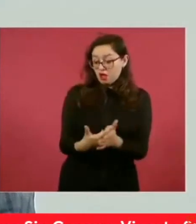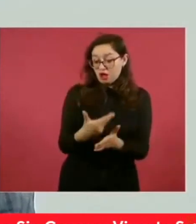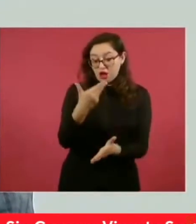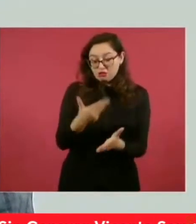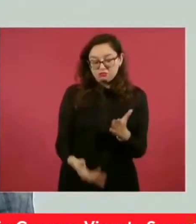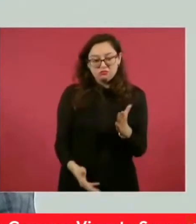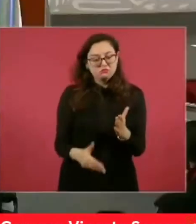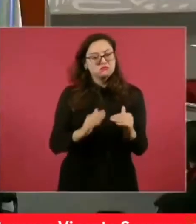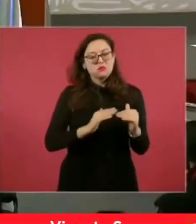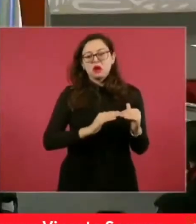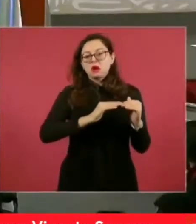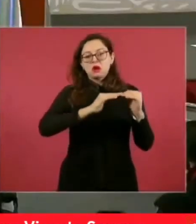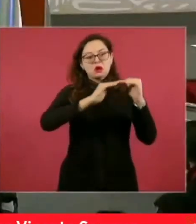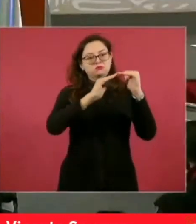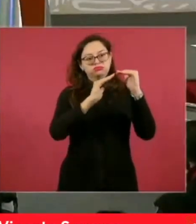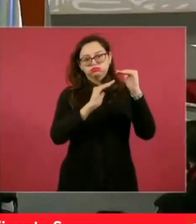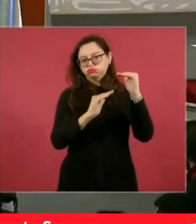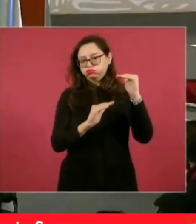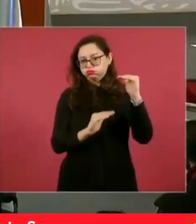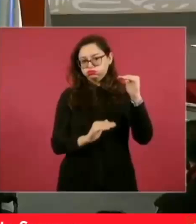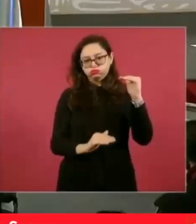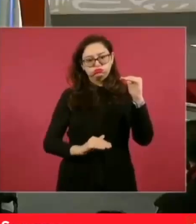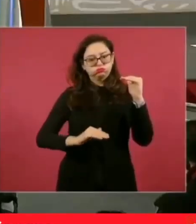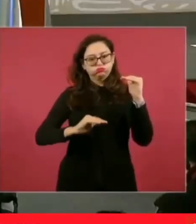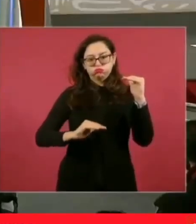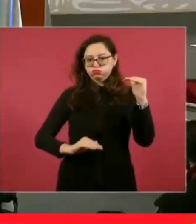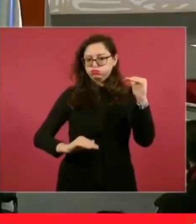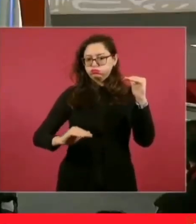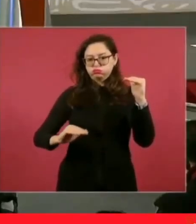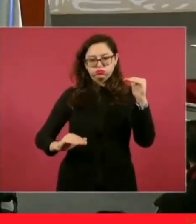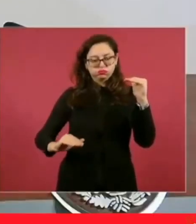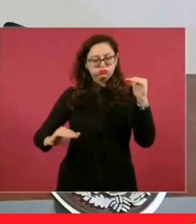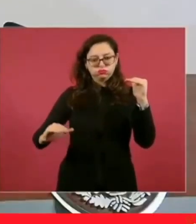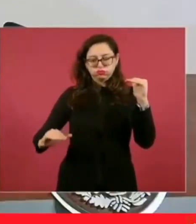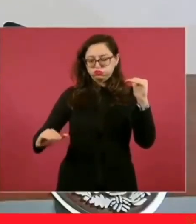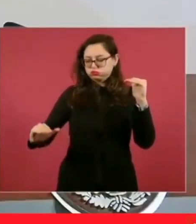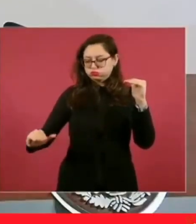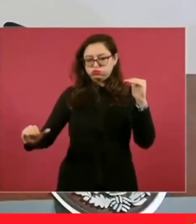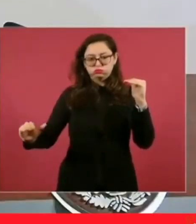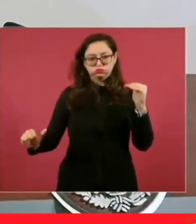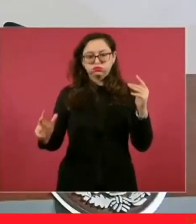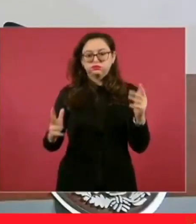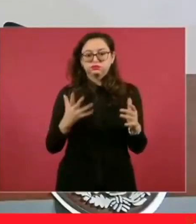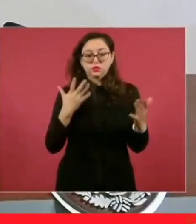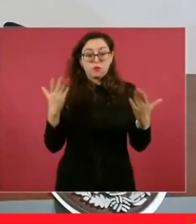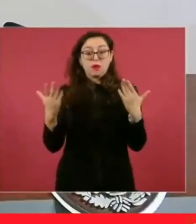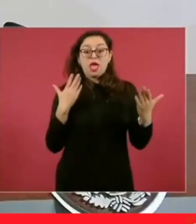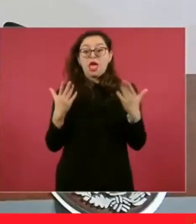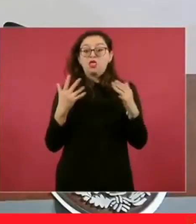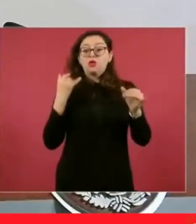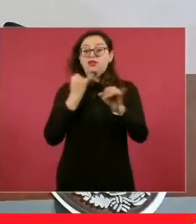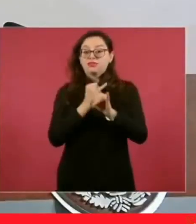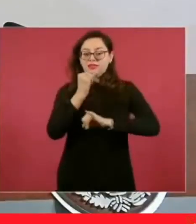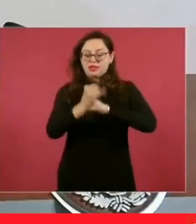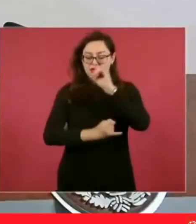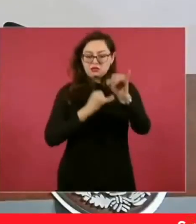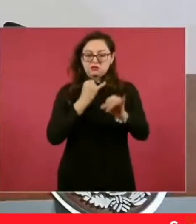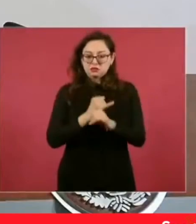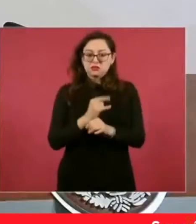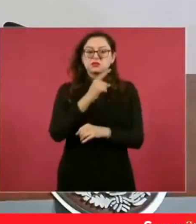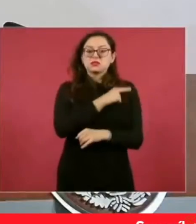sea estacionario, han estado por debajo del referente internacional. Vale la pena señalarlo y vale la